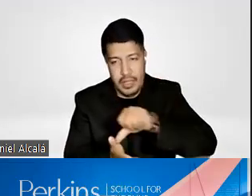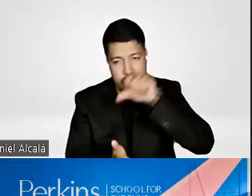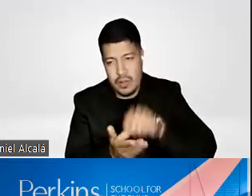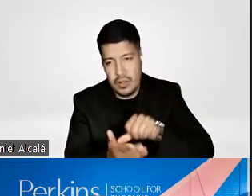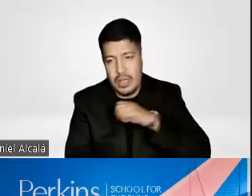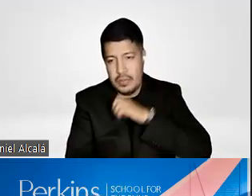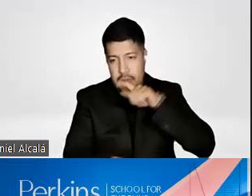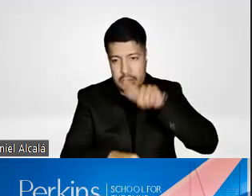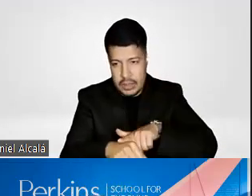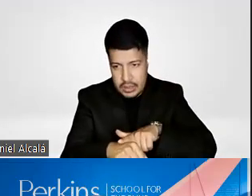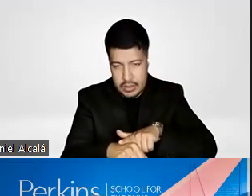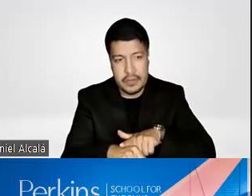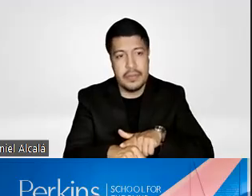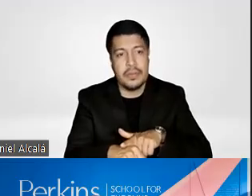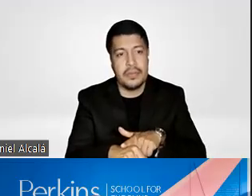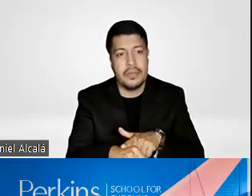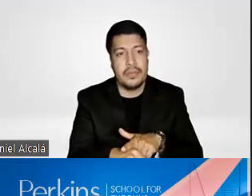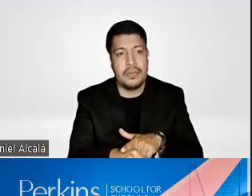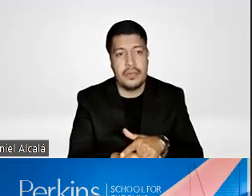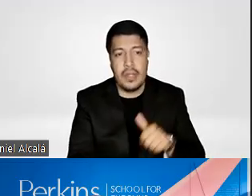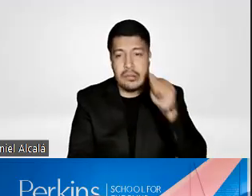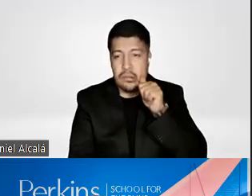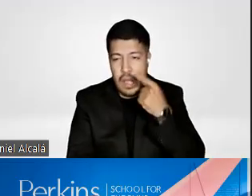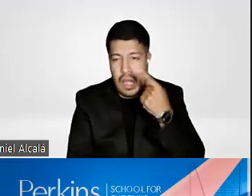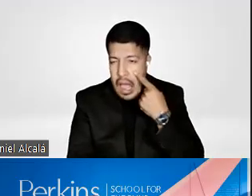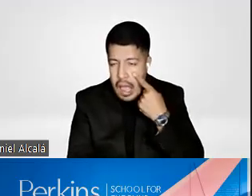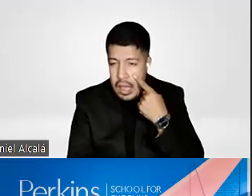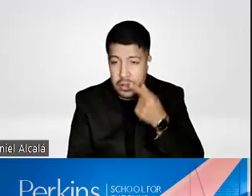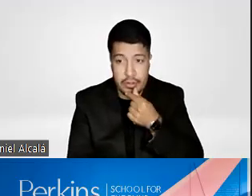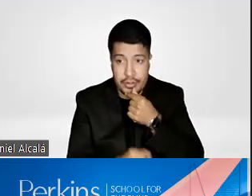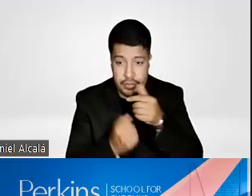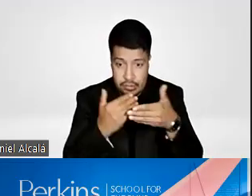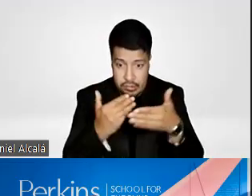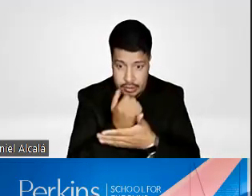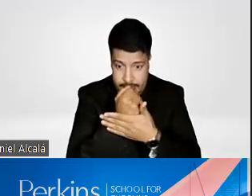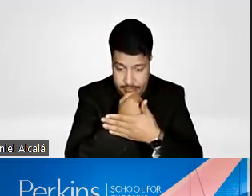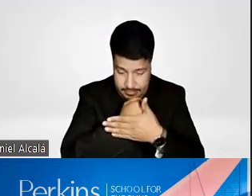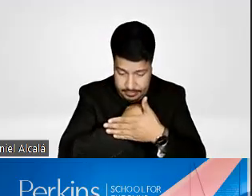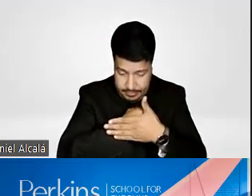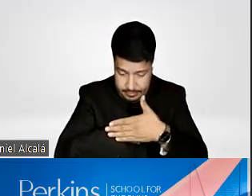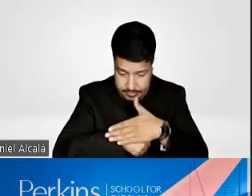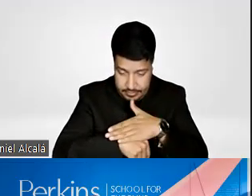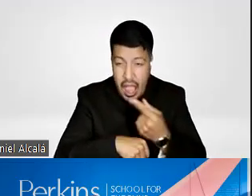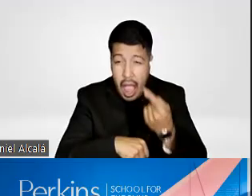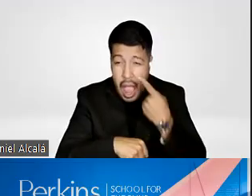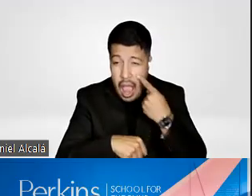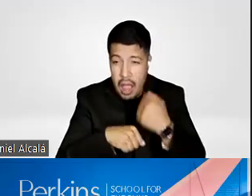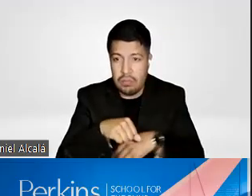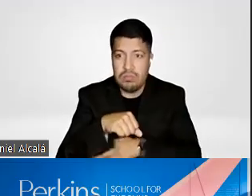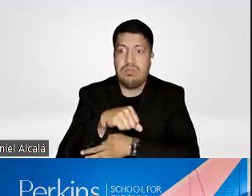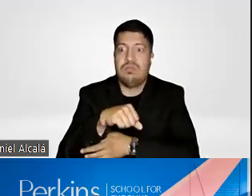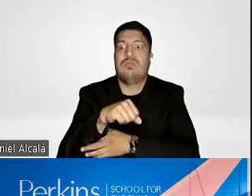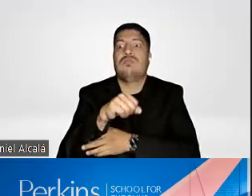de alarma hay que hacer énfasis siempre, por ejemplo en el recién nacido, si la cabeza está constantemente hacia atrás o en gota, alteraciones